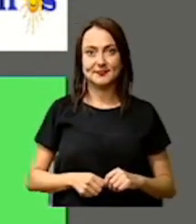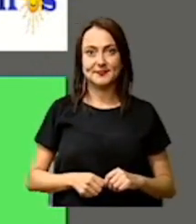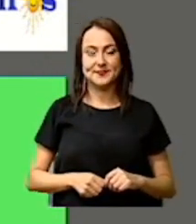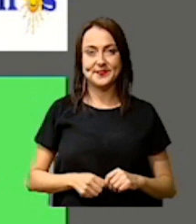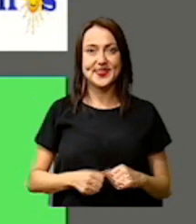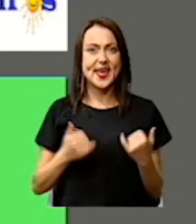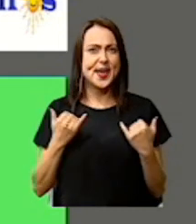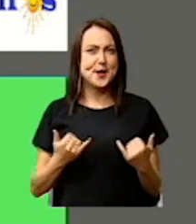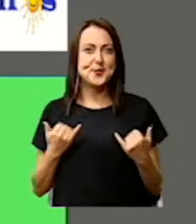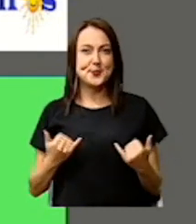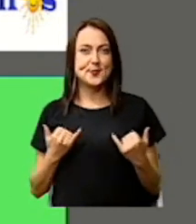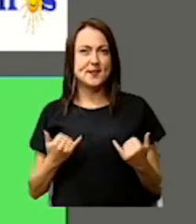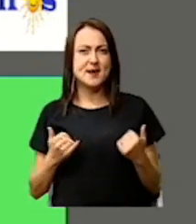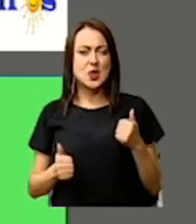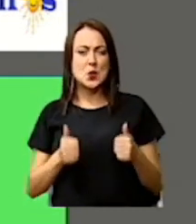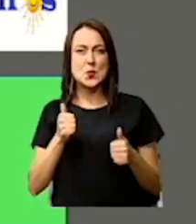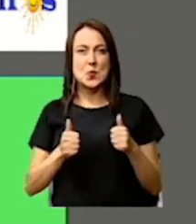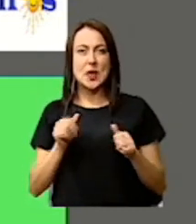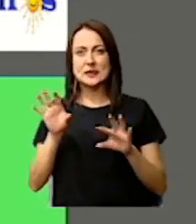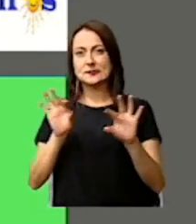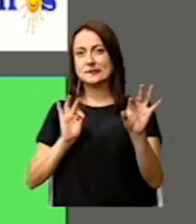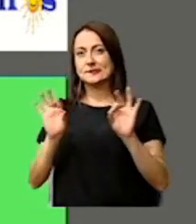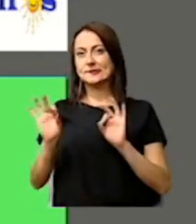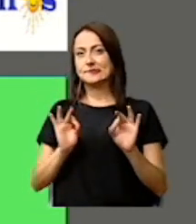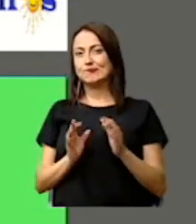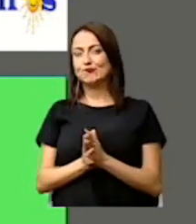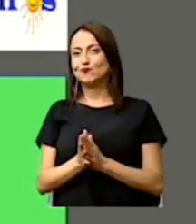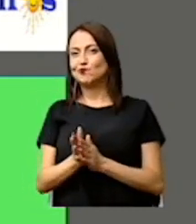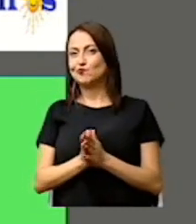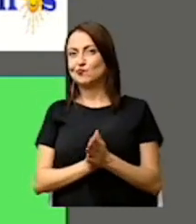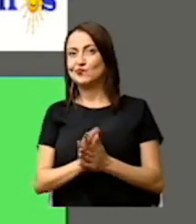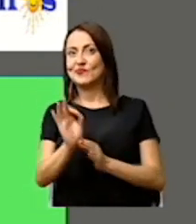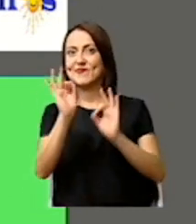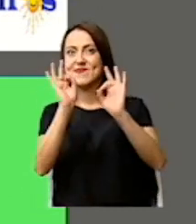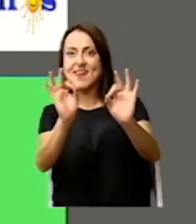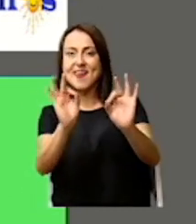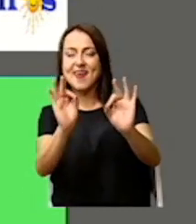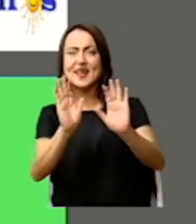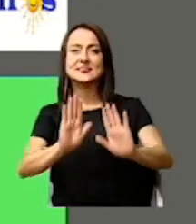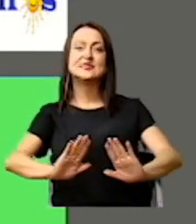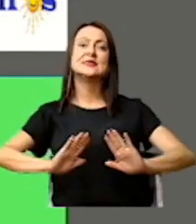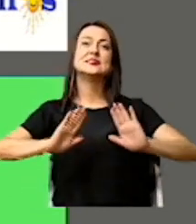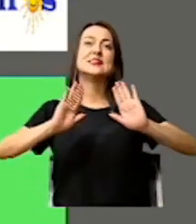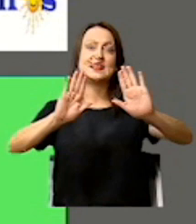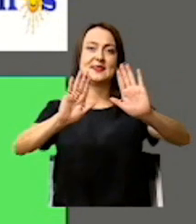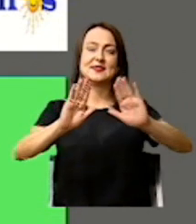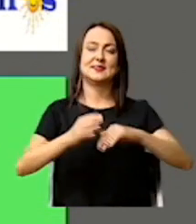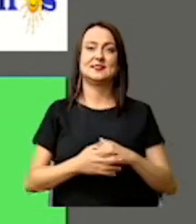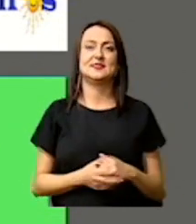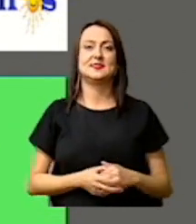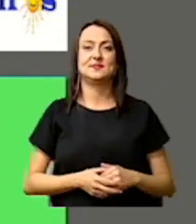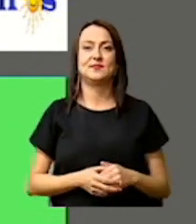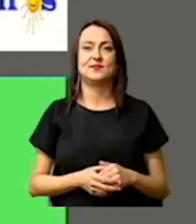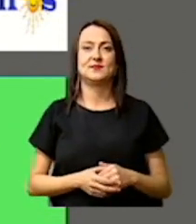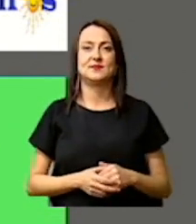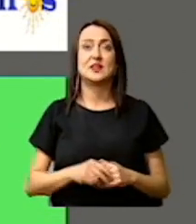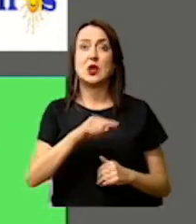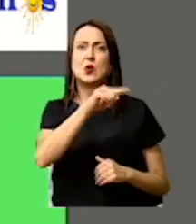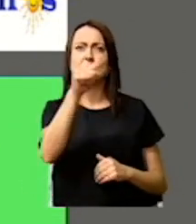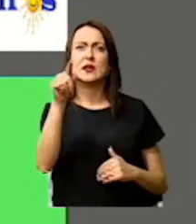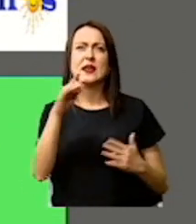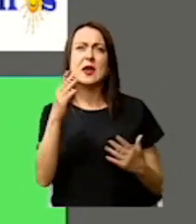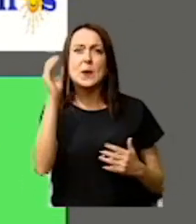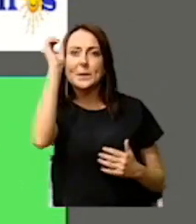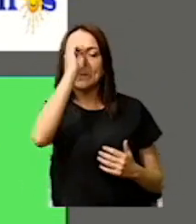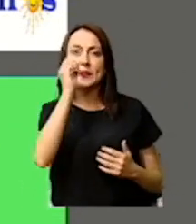Y ahora, ¿cuál escogerían? ¡Ah, muy bien! ¡Excelente! ¿Qué les parece